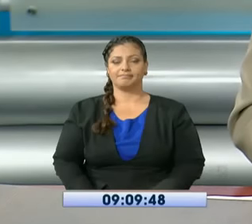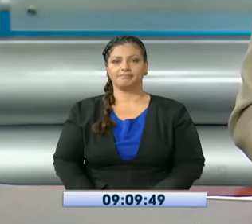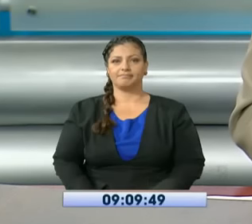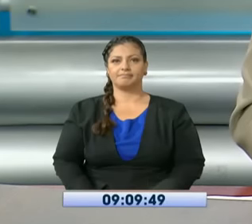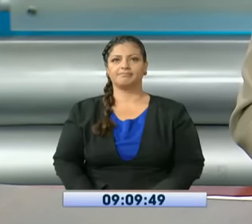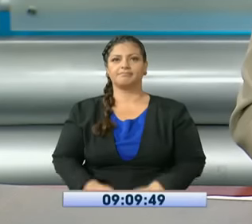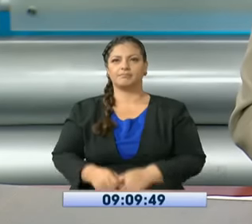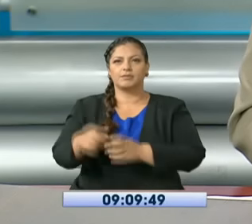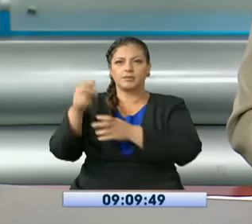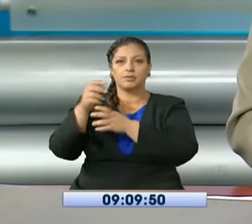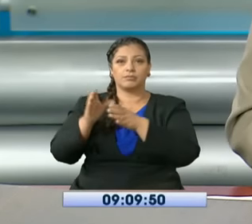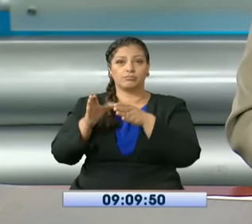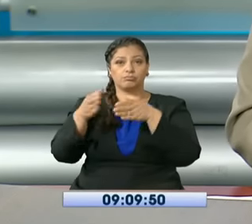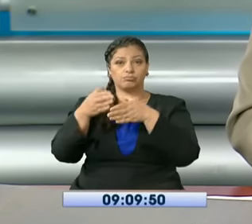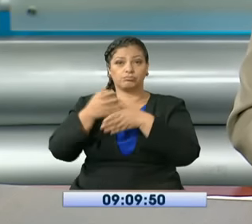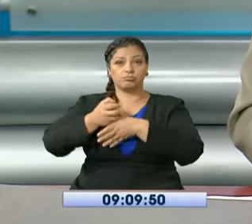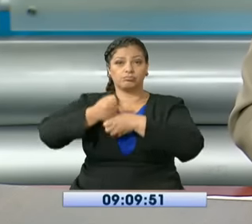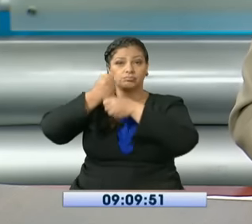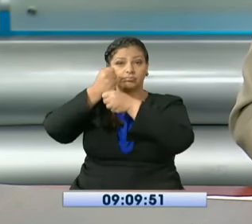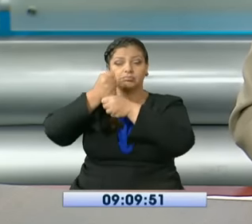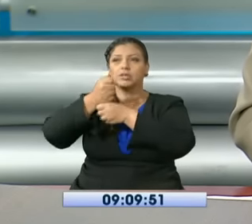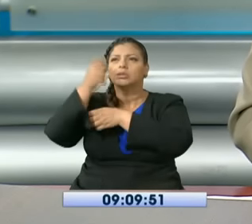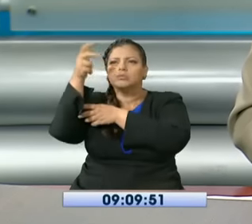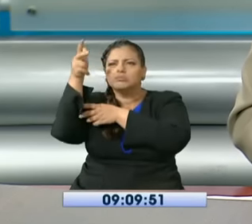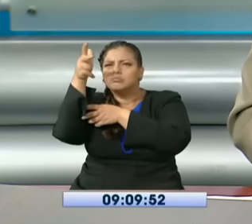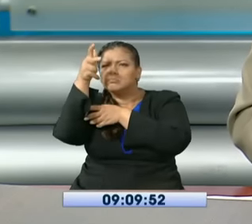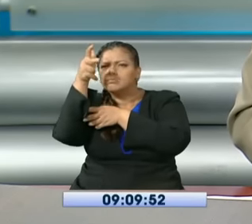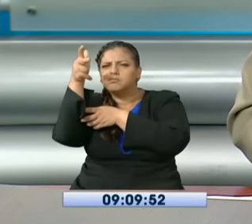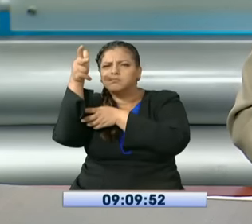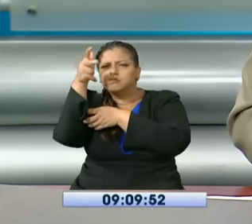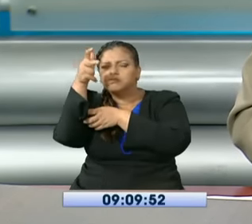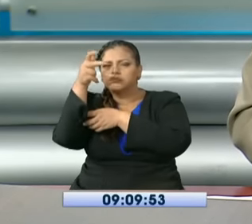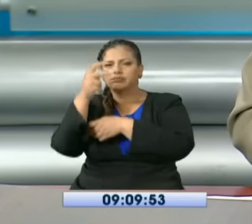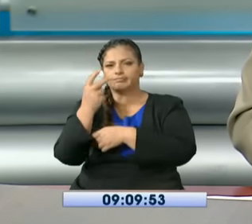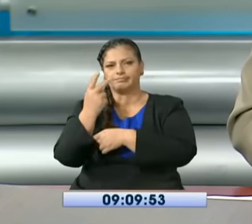cámaras de seguridad de ambos vehículos captaron las violentas acciones. Veamos.